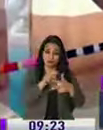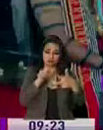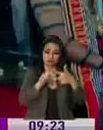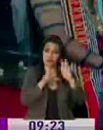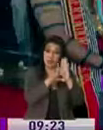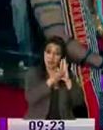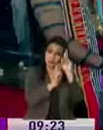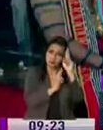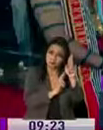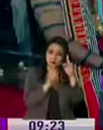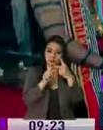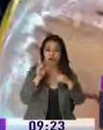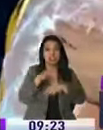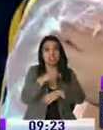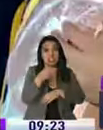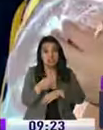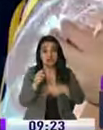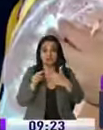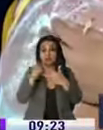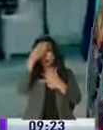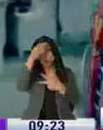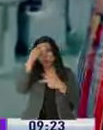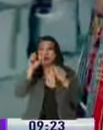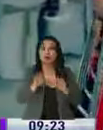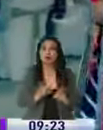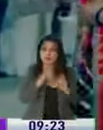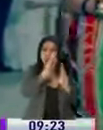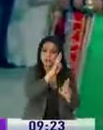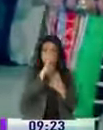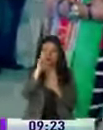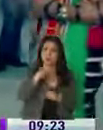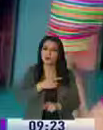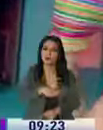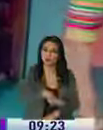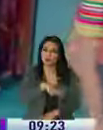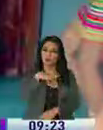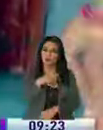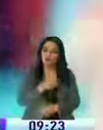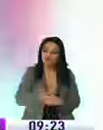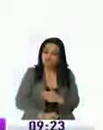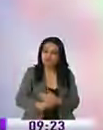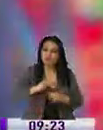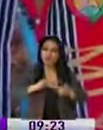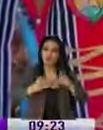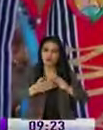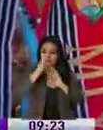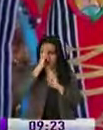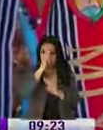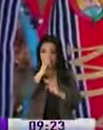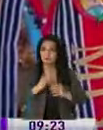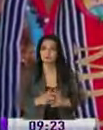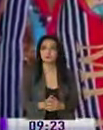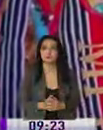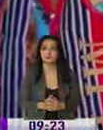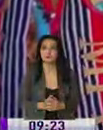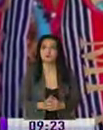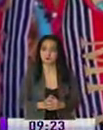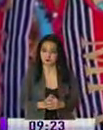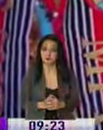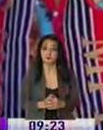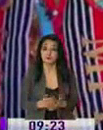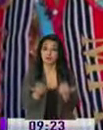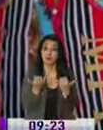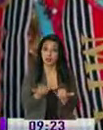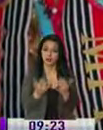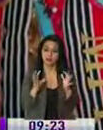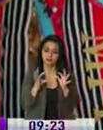las leyes, la religión y la cultura a la vez, siempre orgullosos de su nacionalidad ancestral. Hay que decir, esa situación ahora no